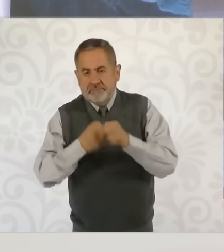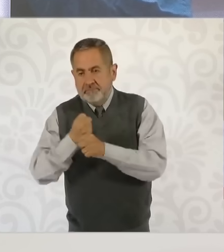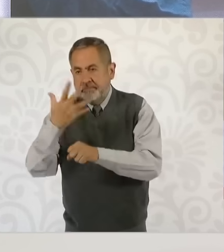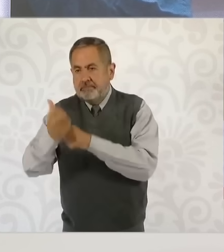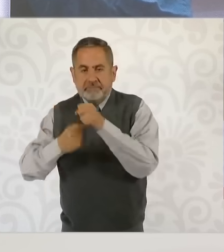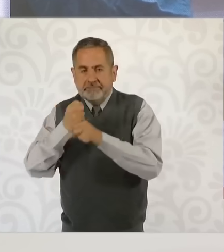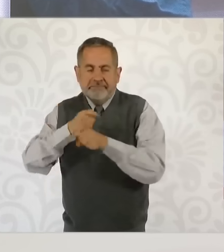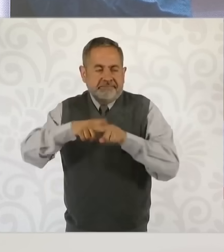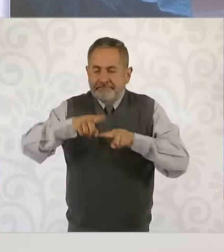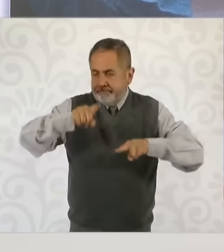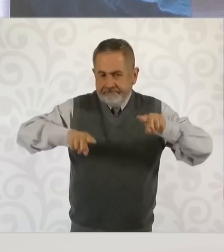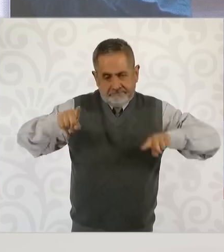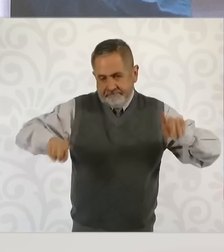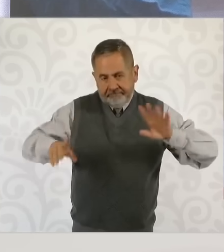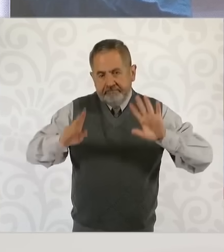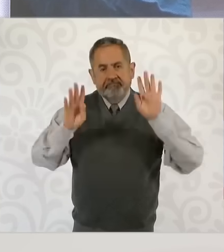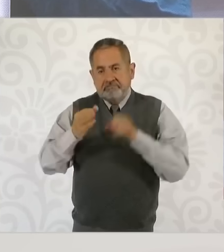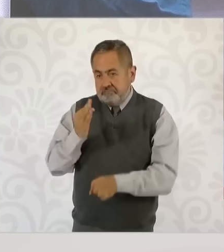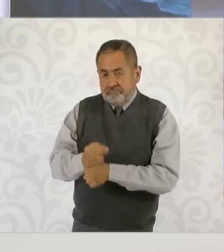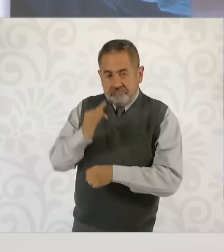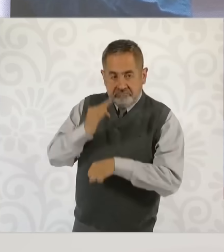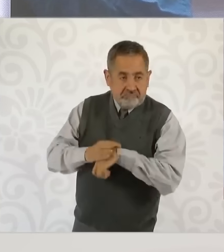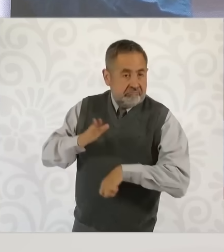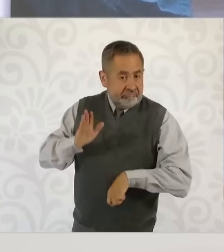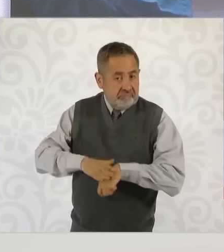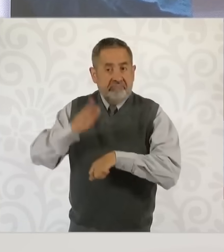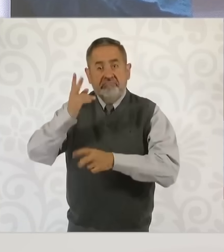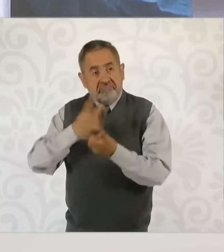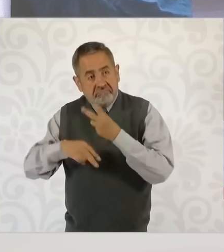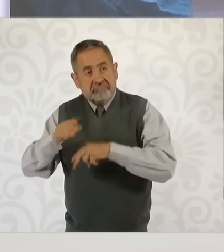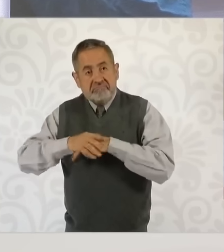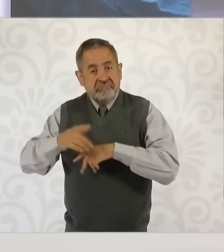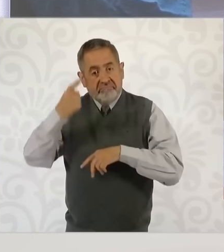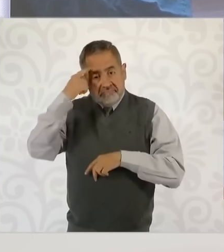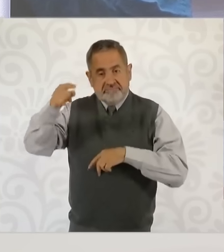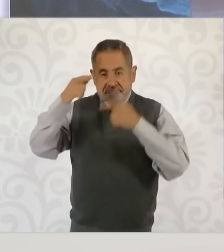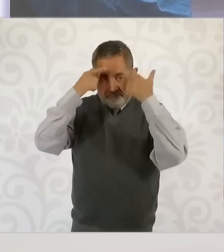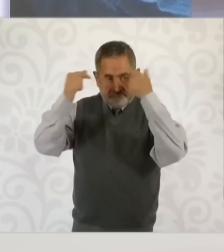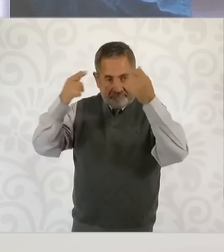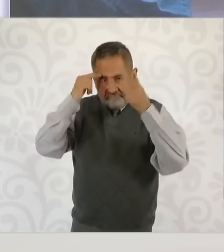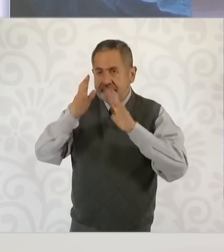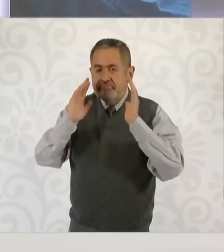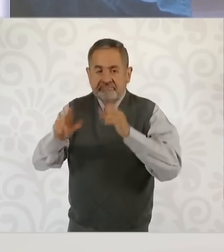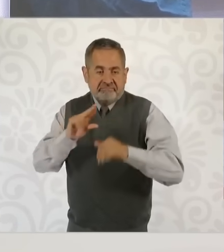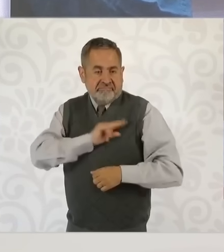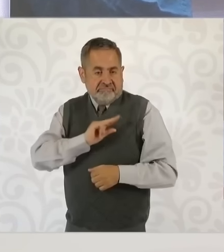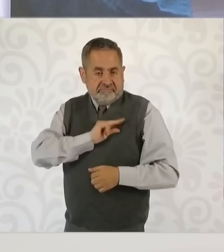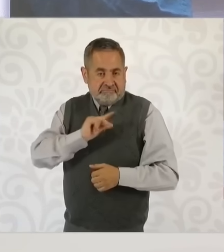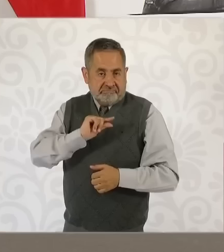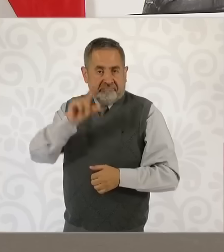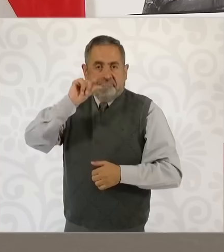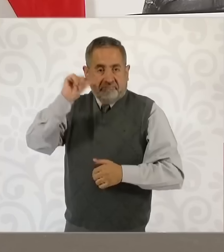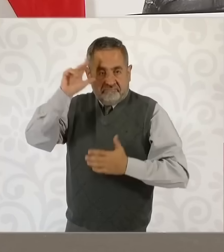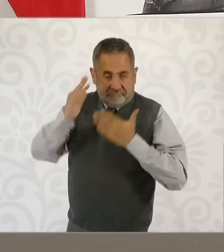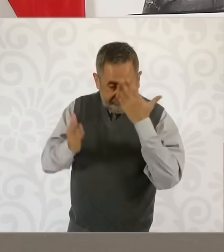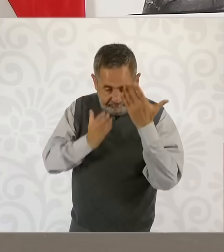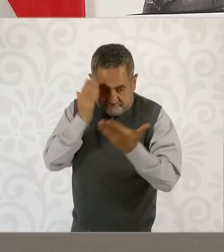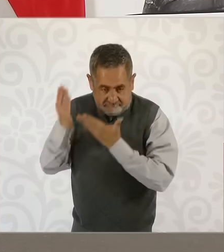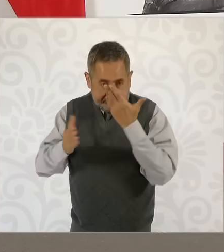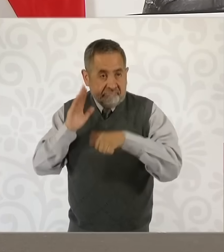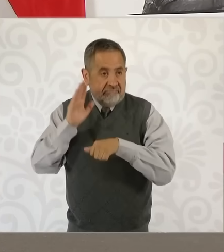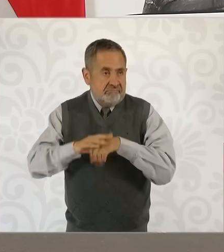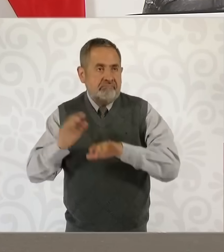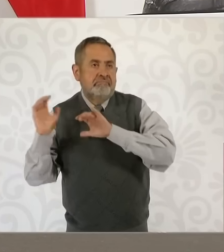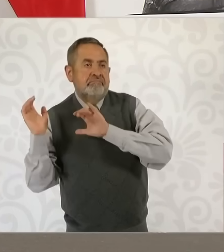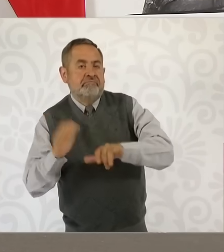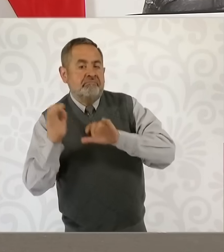años. Entonces, hoy hay más egresados de las especialidades y por lo tanto, pues hay más posibilidad de contratación de